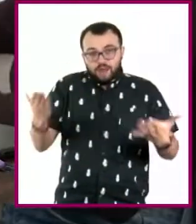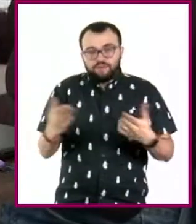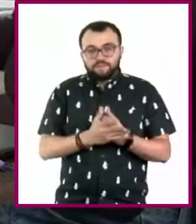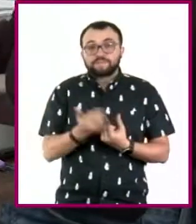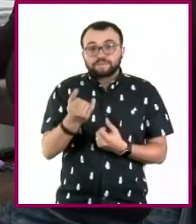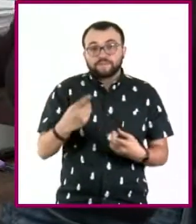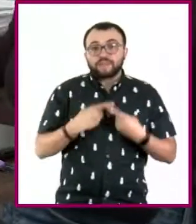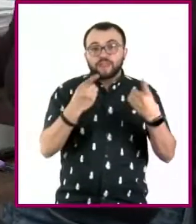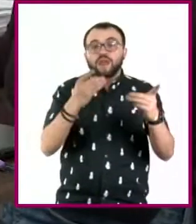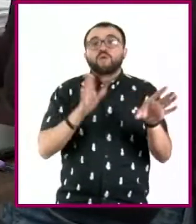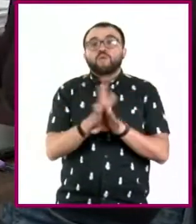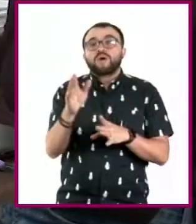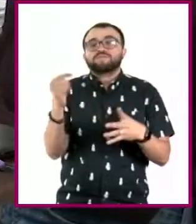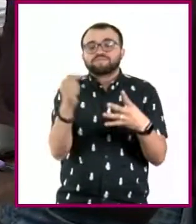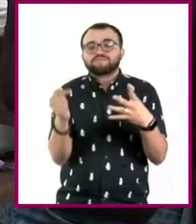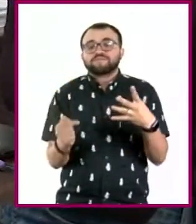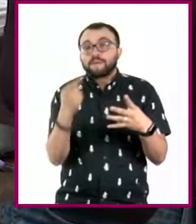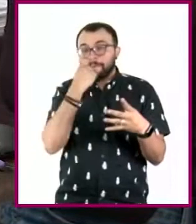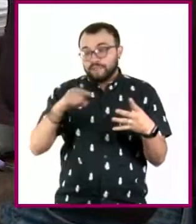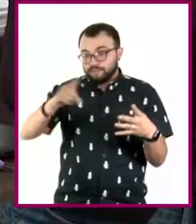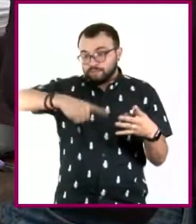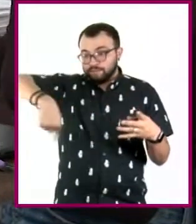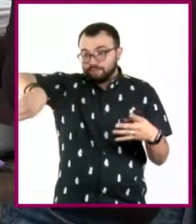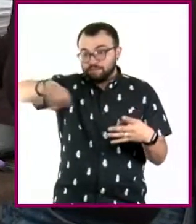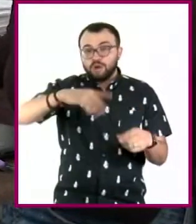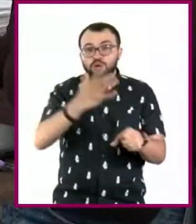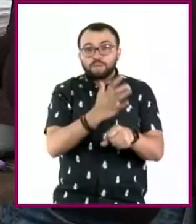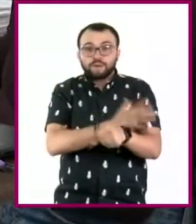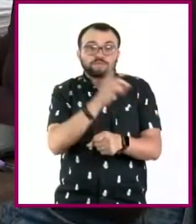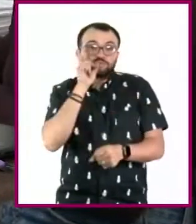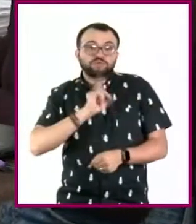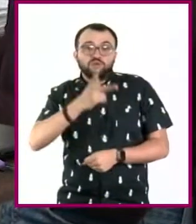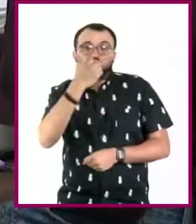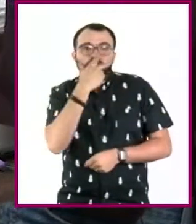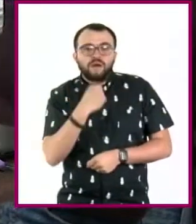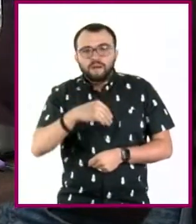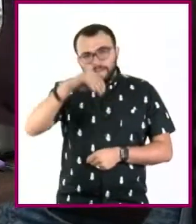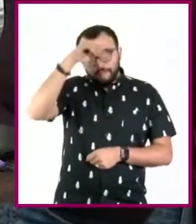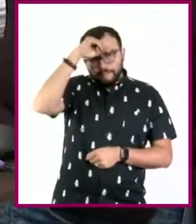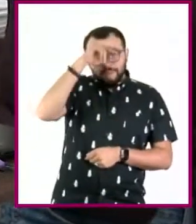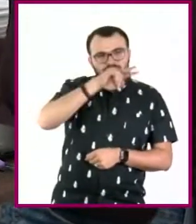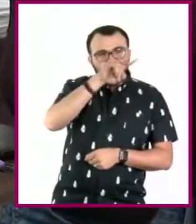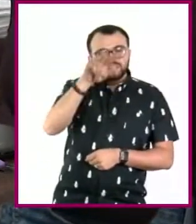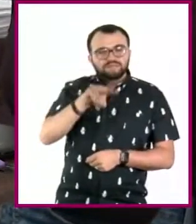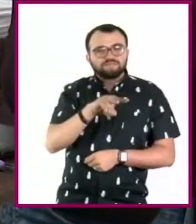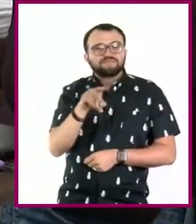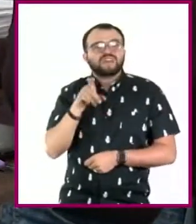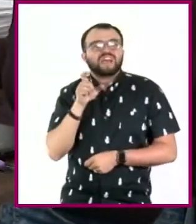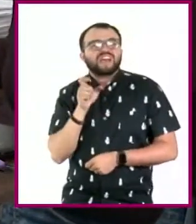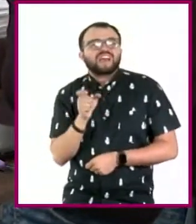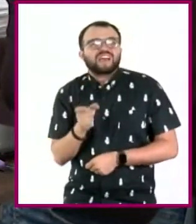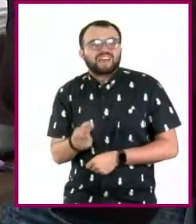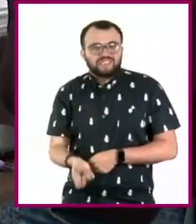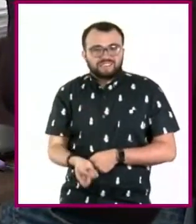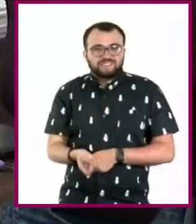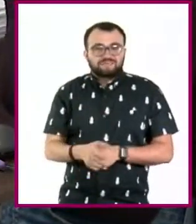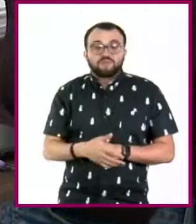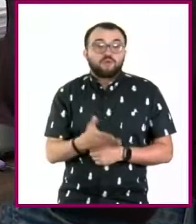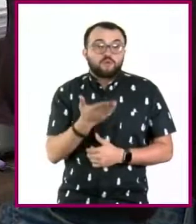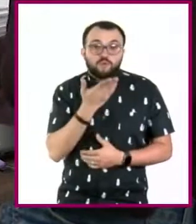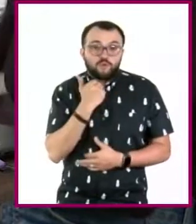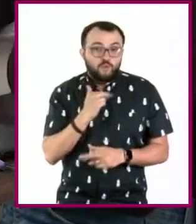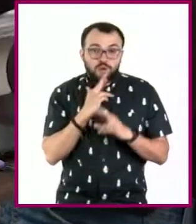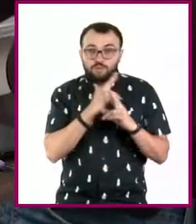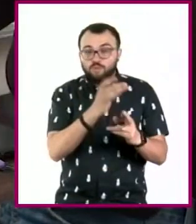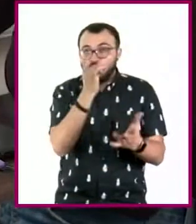brindar elementos para que nuestras y nuestros compañeros reflexionen sobre esta cuestión que, dicho sea de paso, no hay una respuesta